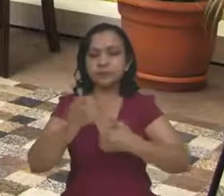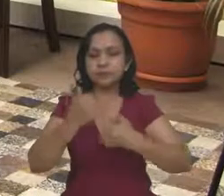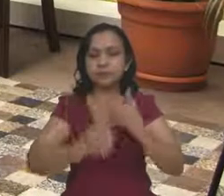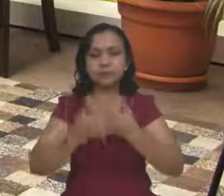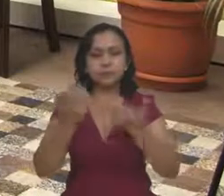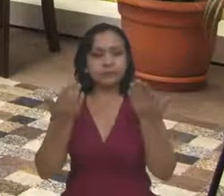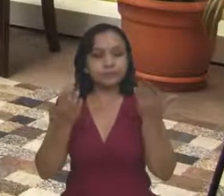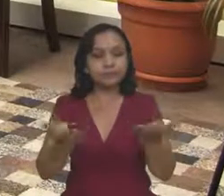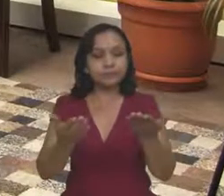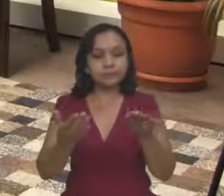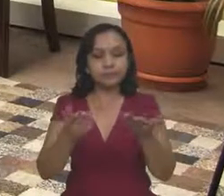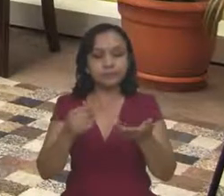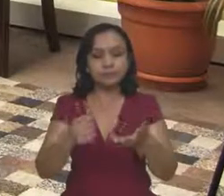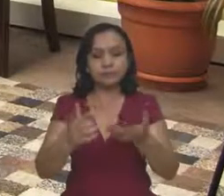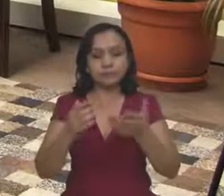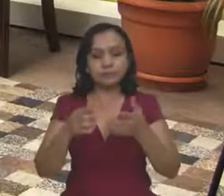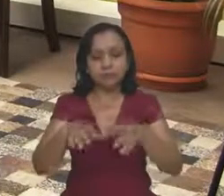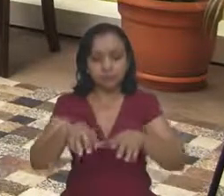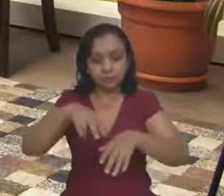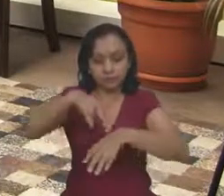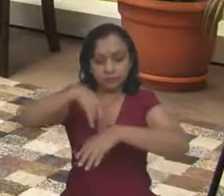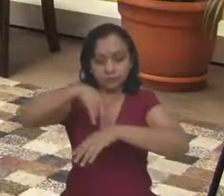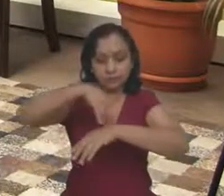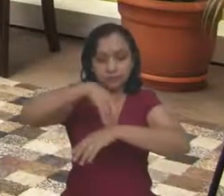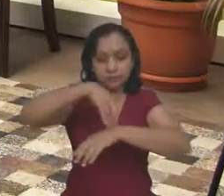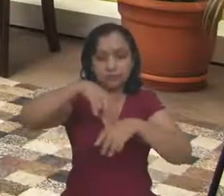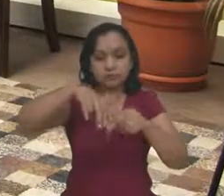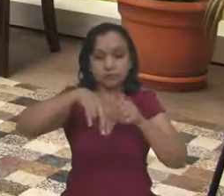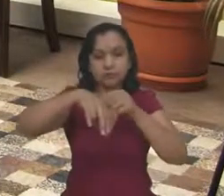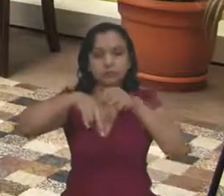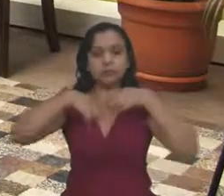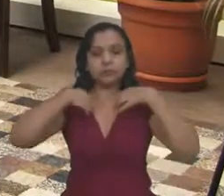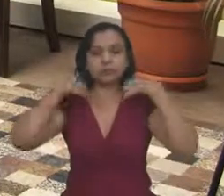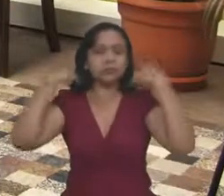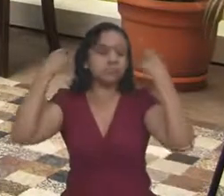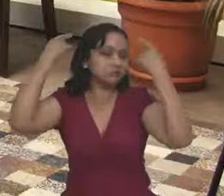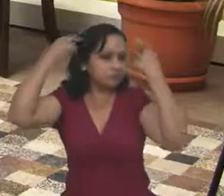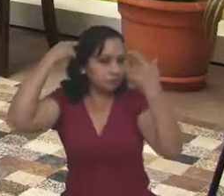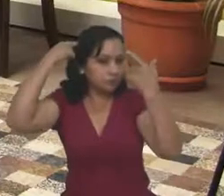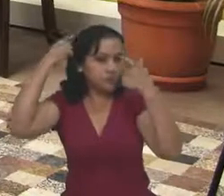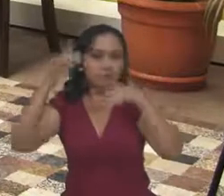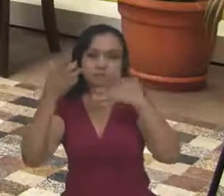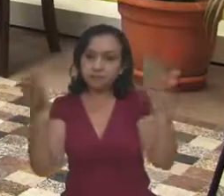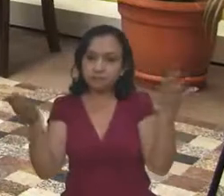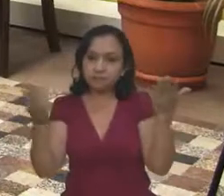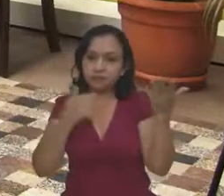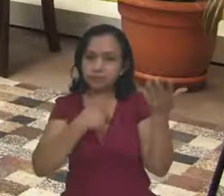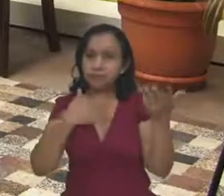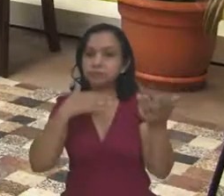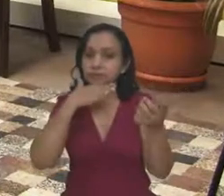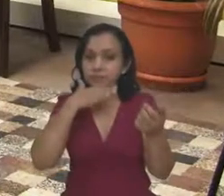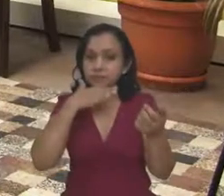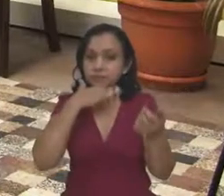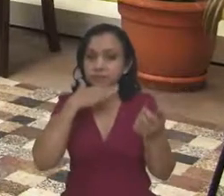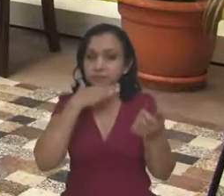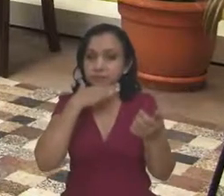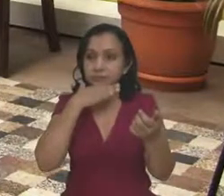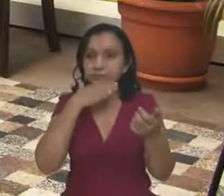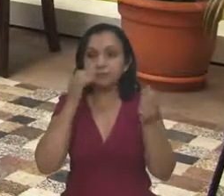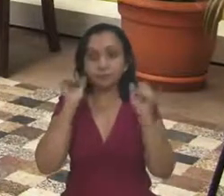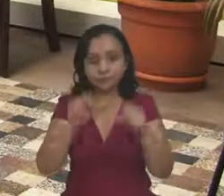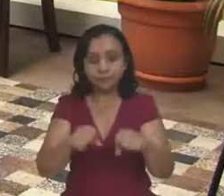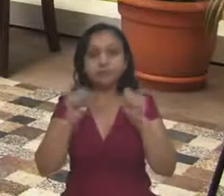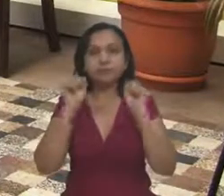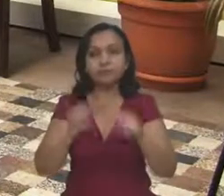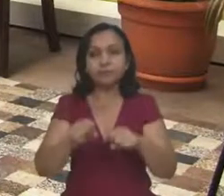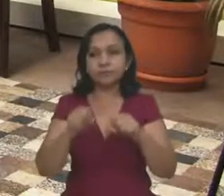desde progresiva desde los miembros inferiores hasta llegar a la parte cerebral. Obviamente es una complicación muy grave y puede darse.